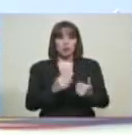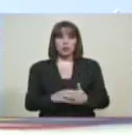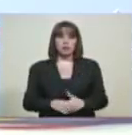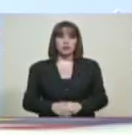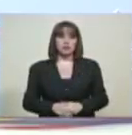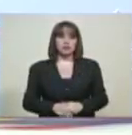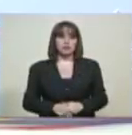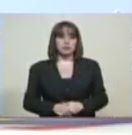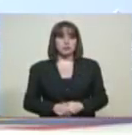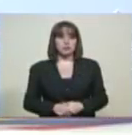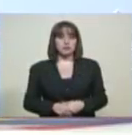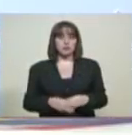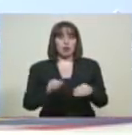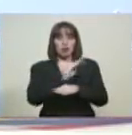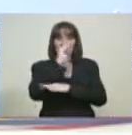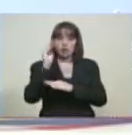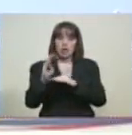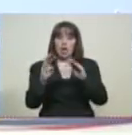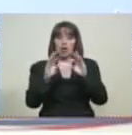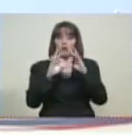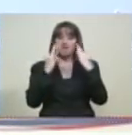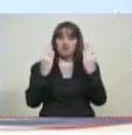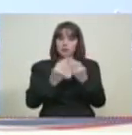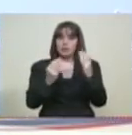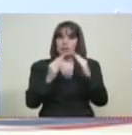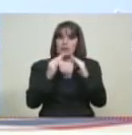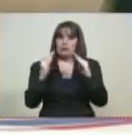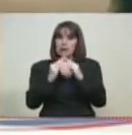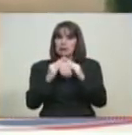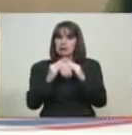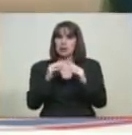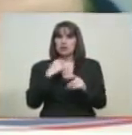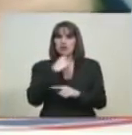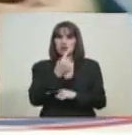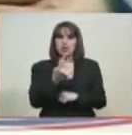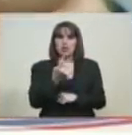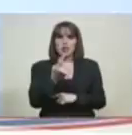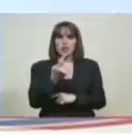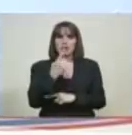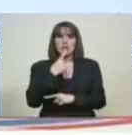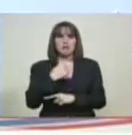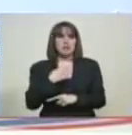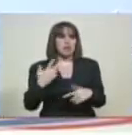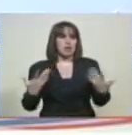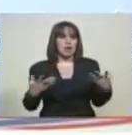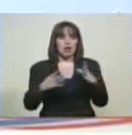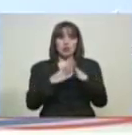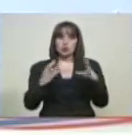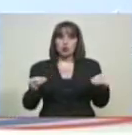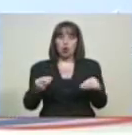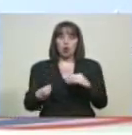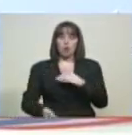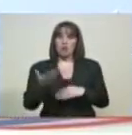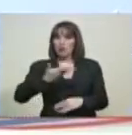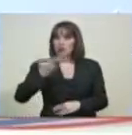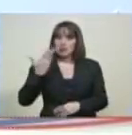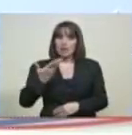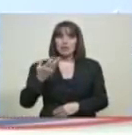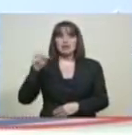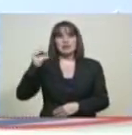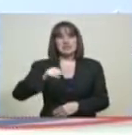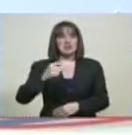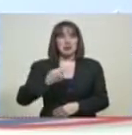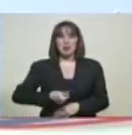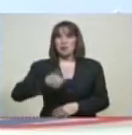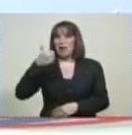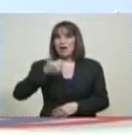en la protección del hogar si ustedes me dijeran de todo esto que es importante todo es importante pero para mí lo más